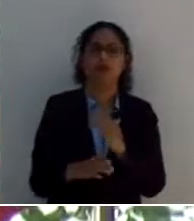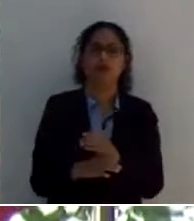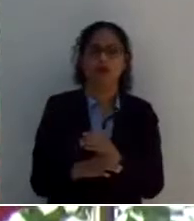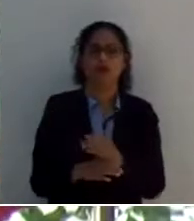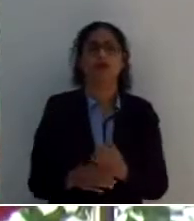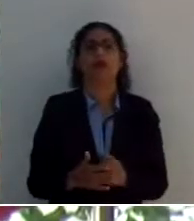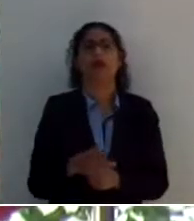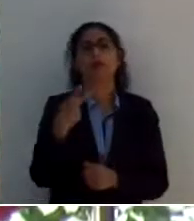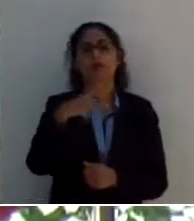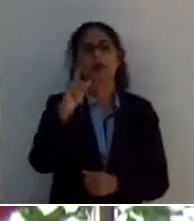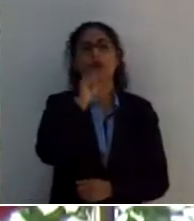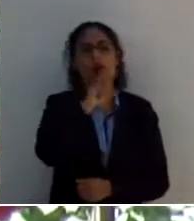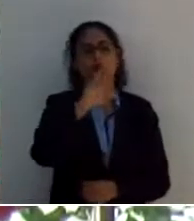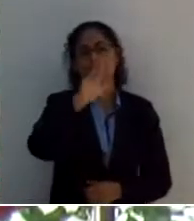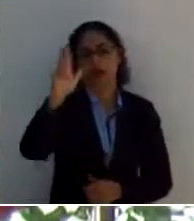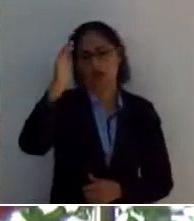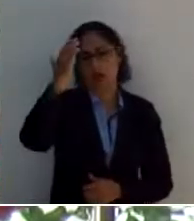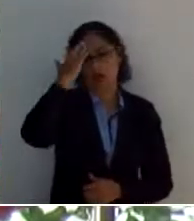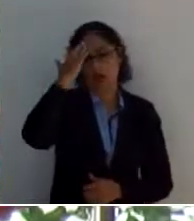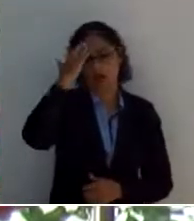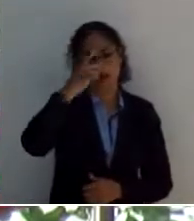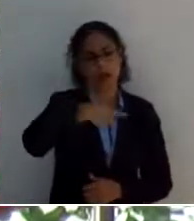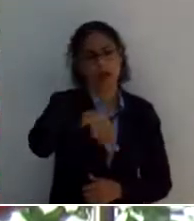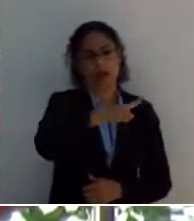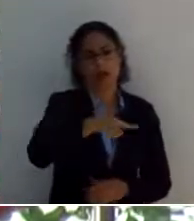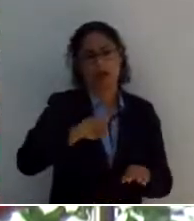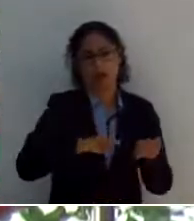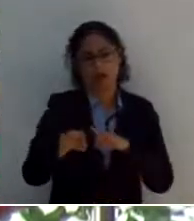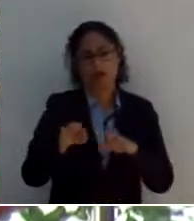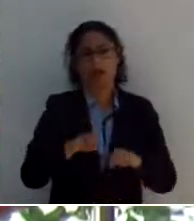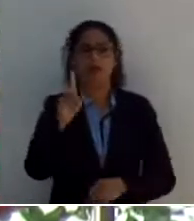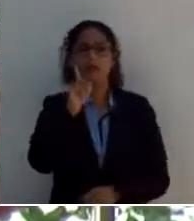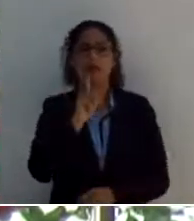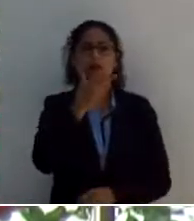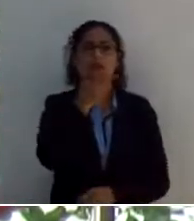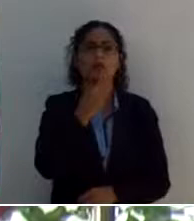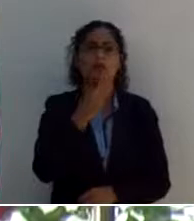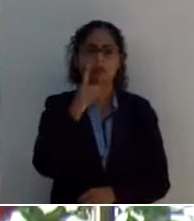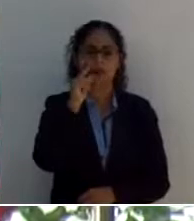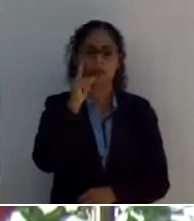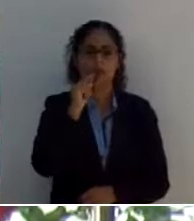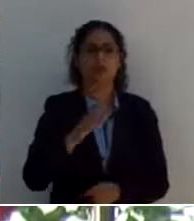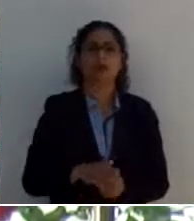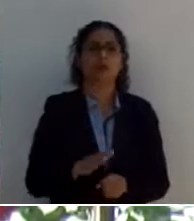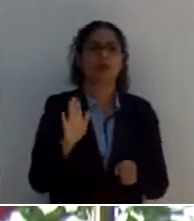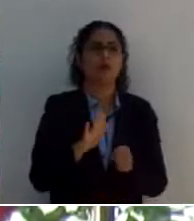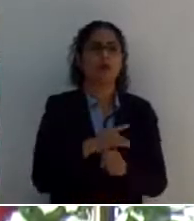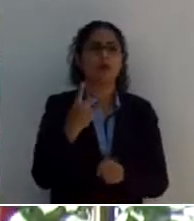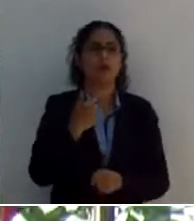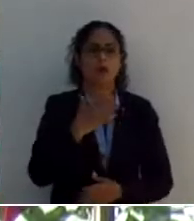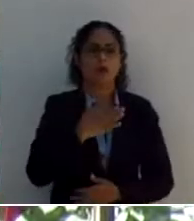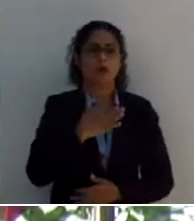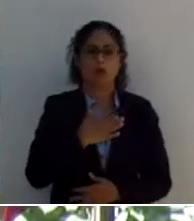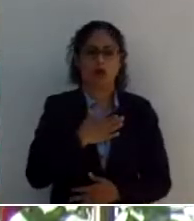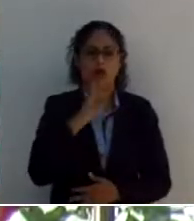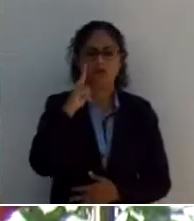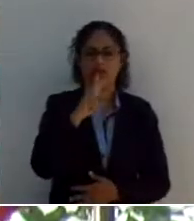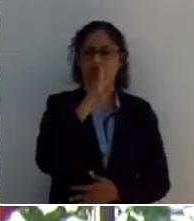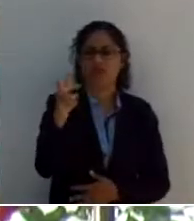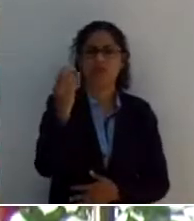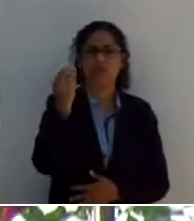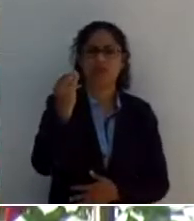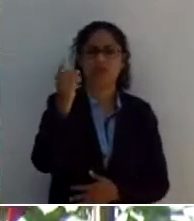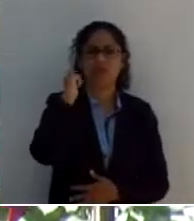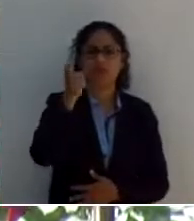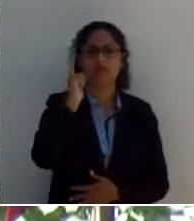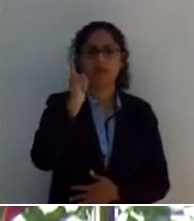pero también del reconocimiento al trabajo de nuestras compañeras y compañeros, porque mucho de lo que se logra está